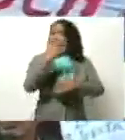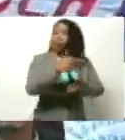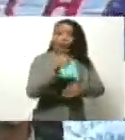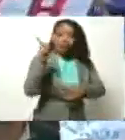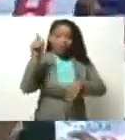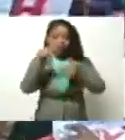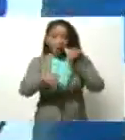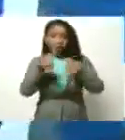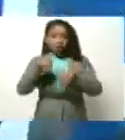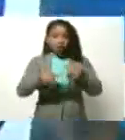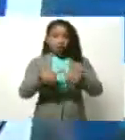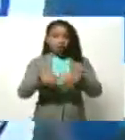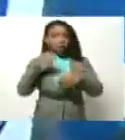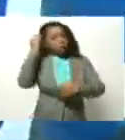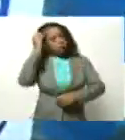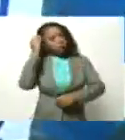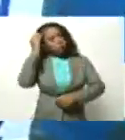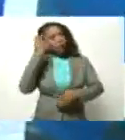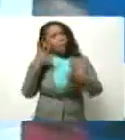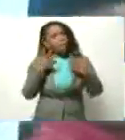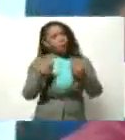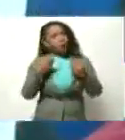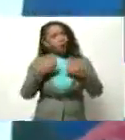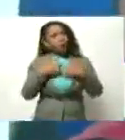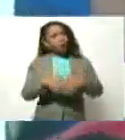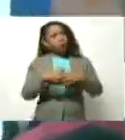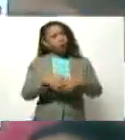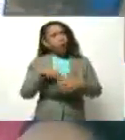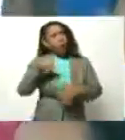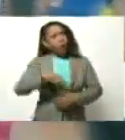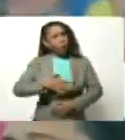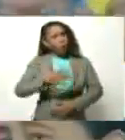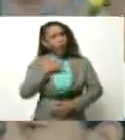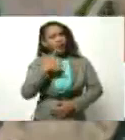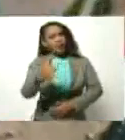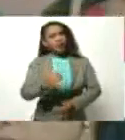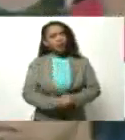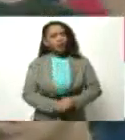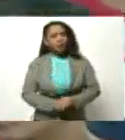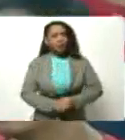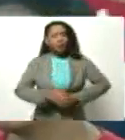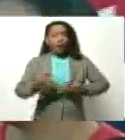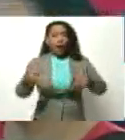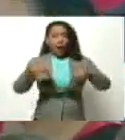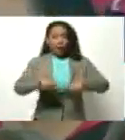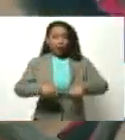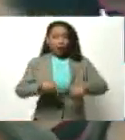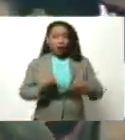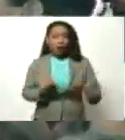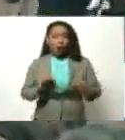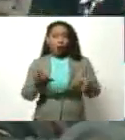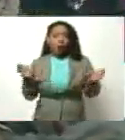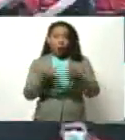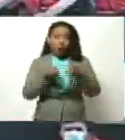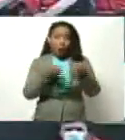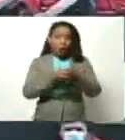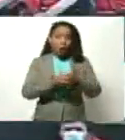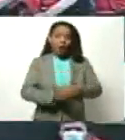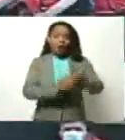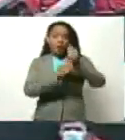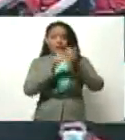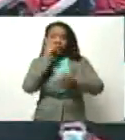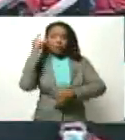elecciones que reflexionamos mucho hoy podemos decir que estos cuadros estos líderes